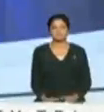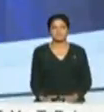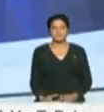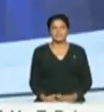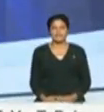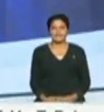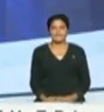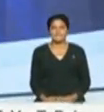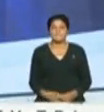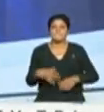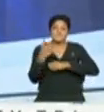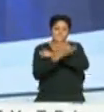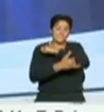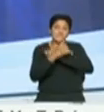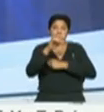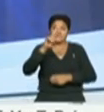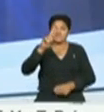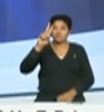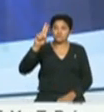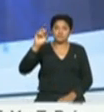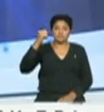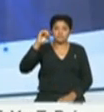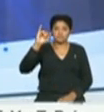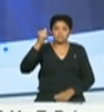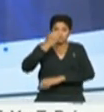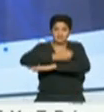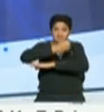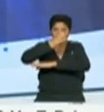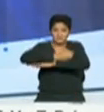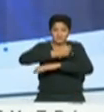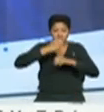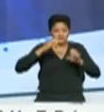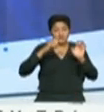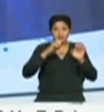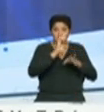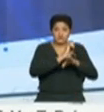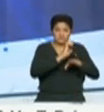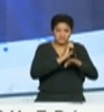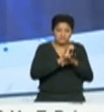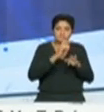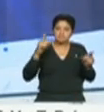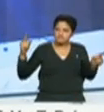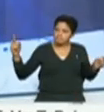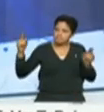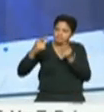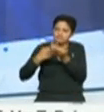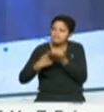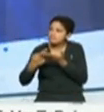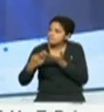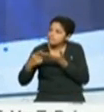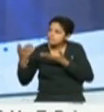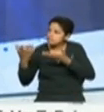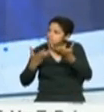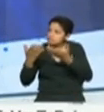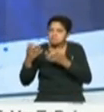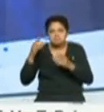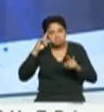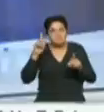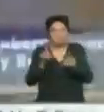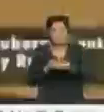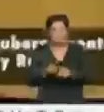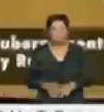Ecuador y Rusia llegaron a importantes acuerdos en el encuentro mantenido por ambas naciones. Le contamos cuáles son en el siguiente